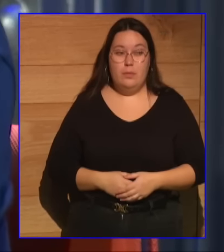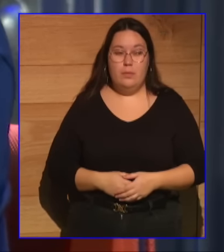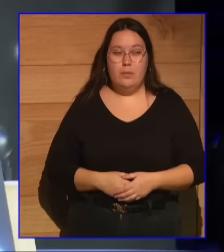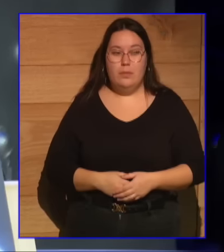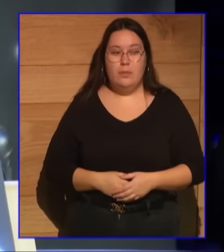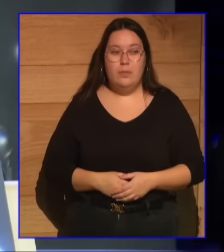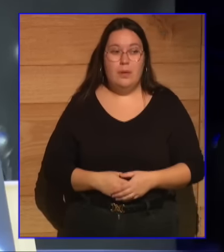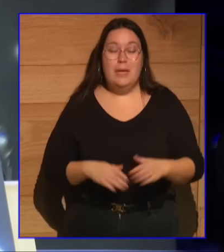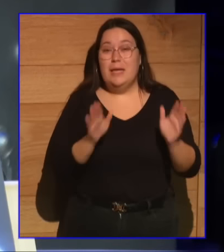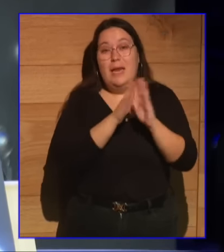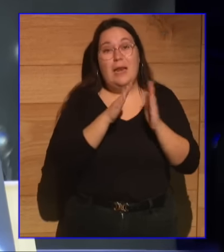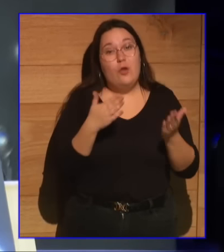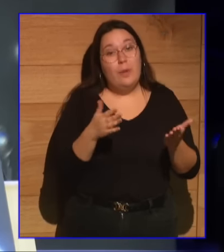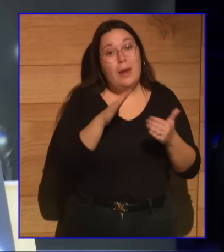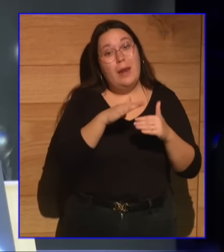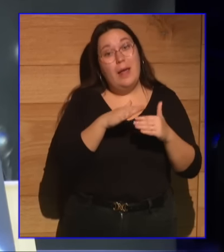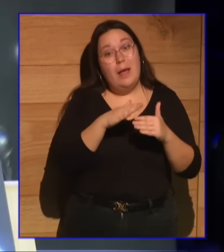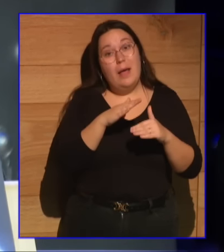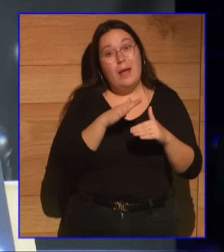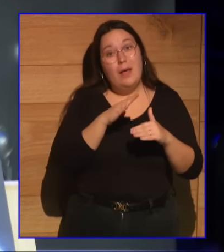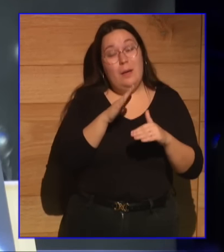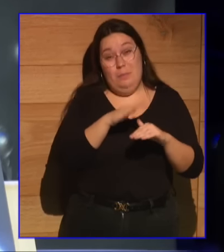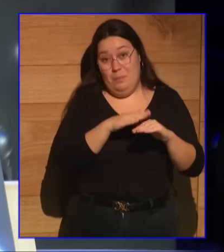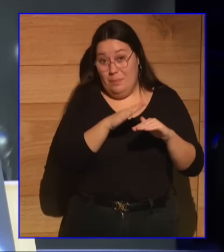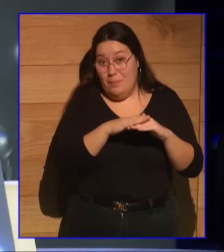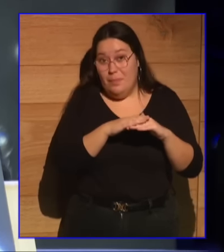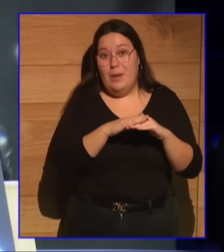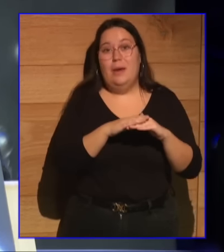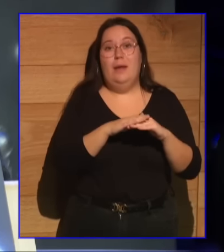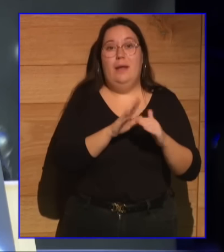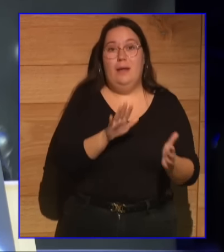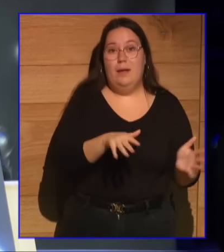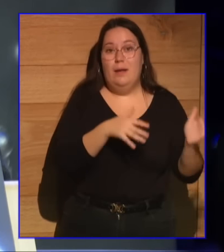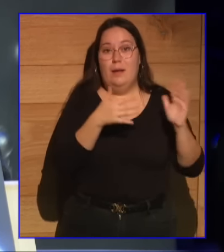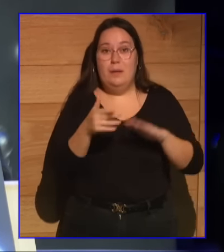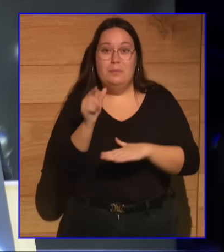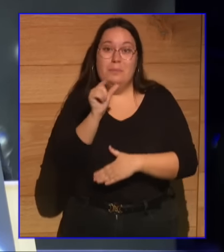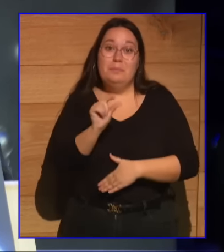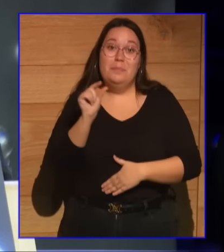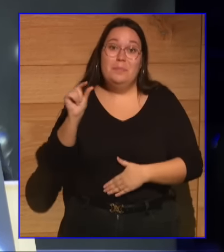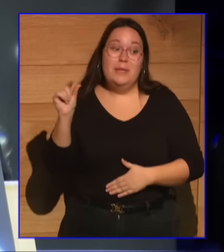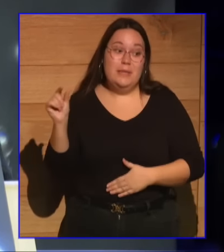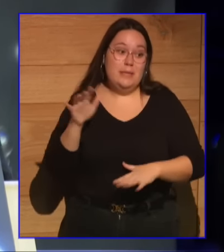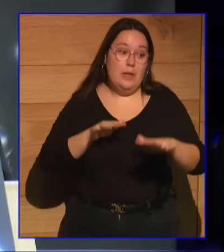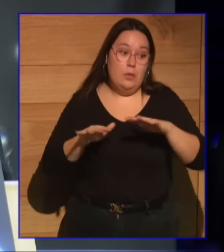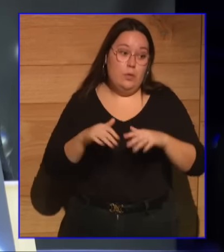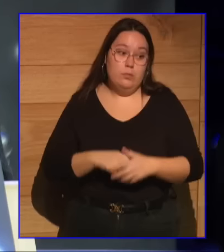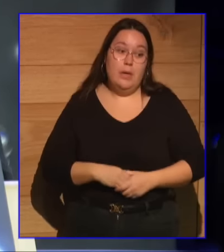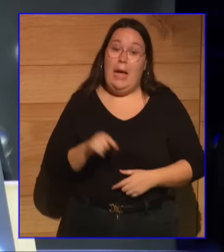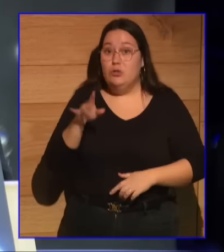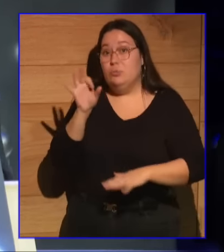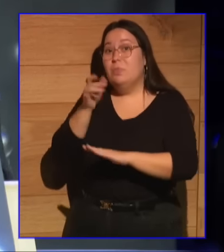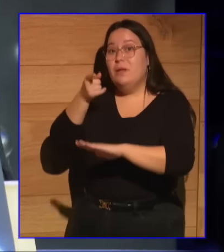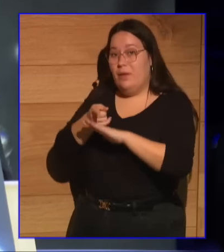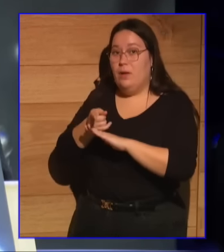claro, la novela no está diseñada, por lo menos esa novela, no está diseñada para tener set pieces de acción. Así es como la diseña Spielberg. De hecho,